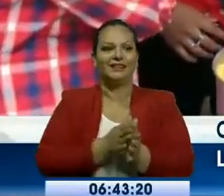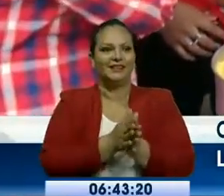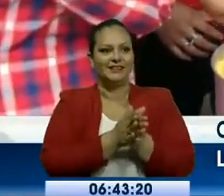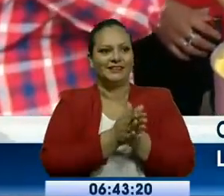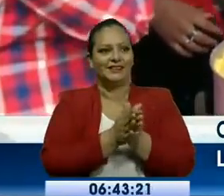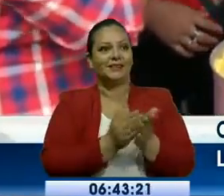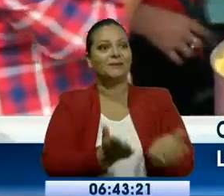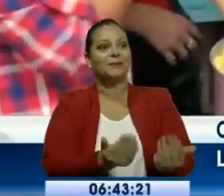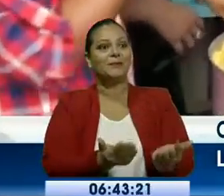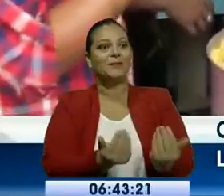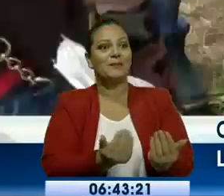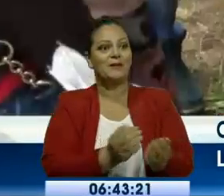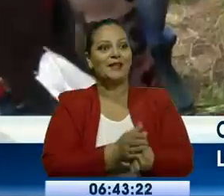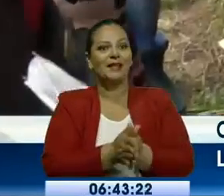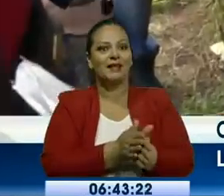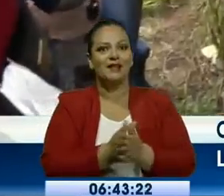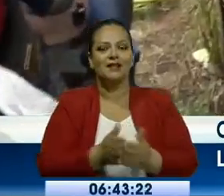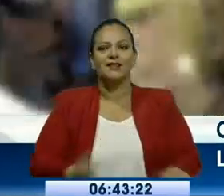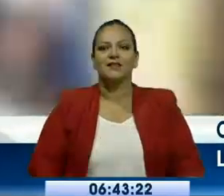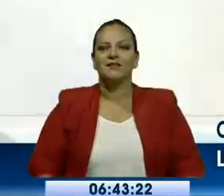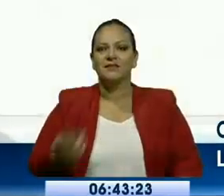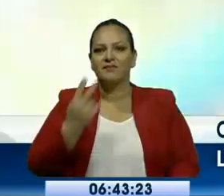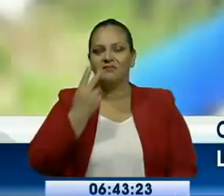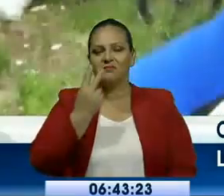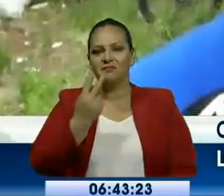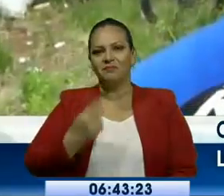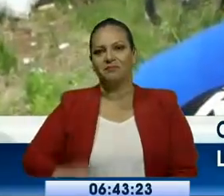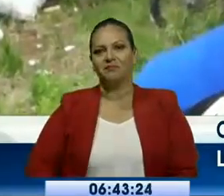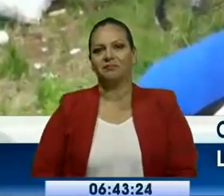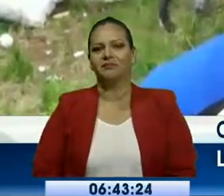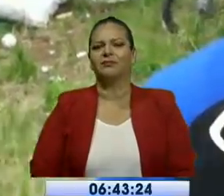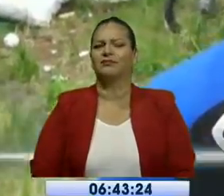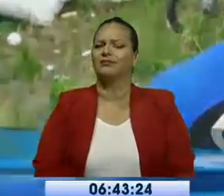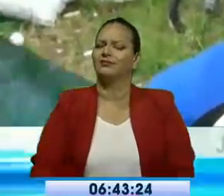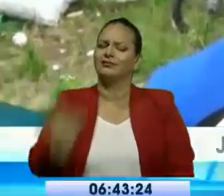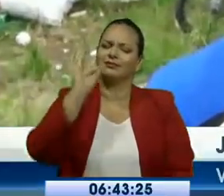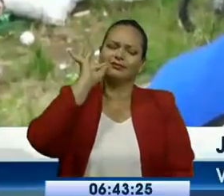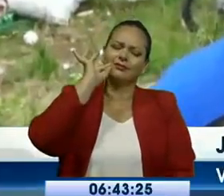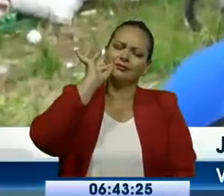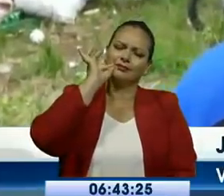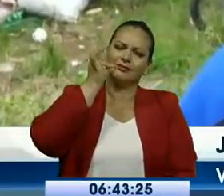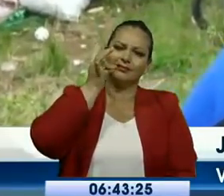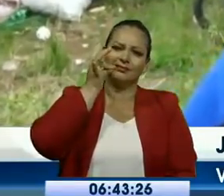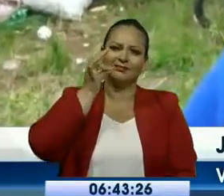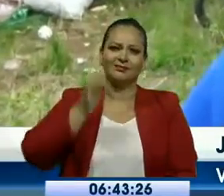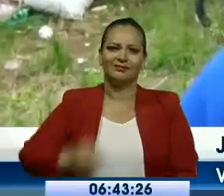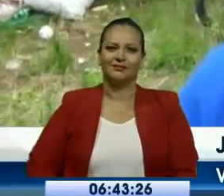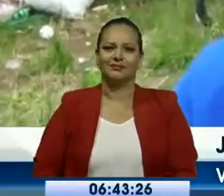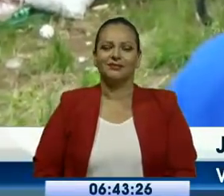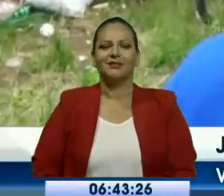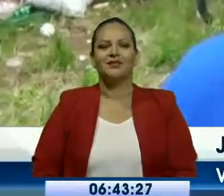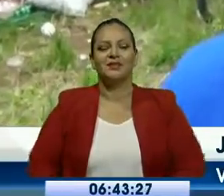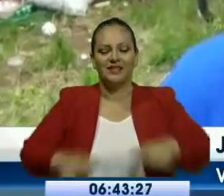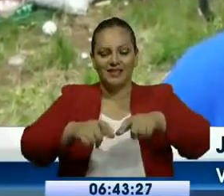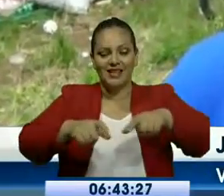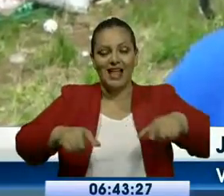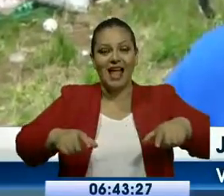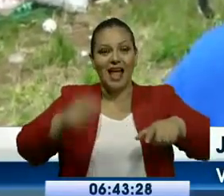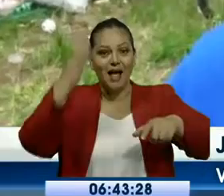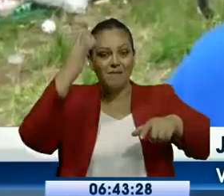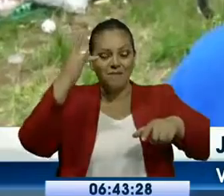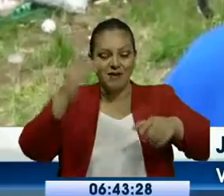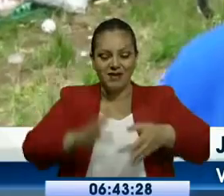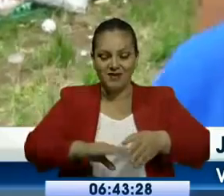las humitas, torrejas y tortas de choclo. Muy rico, de verdad, todo está muy delicioso. Las humitas,